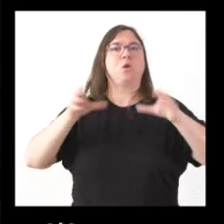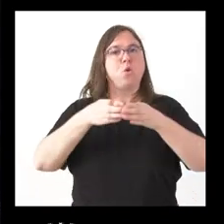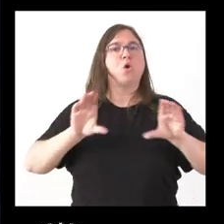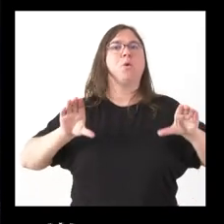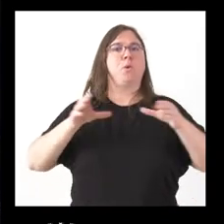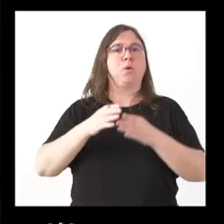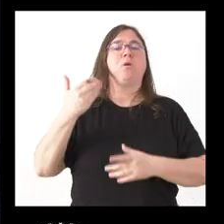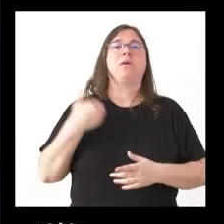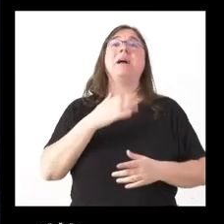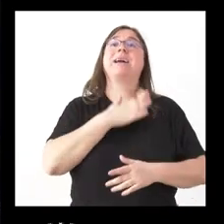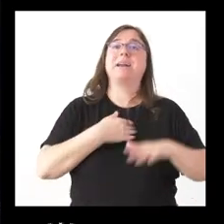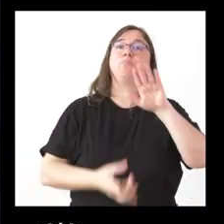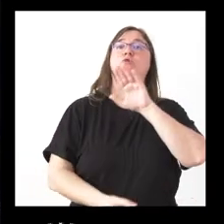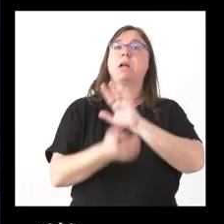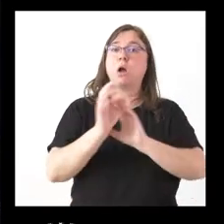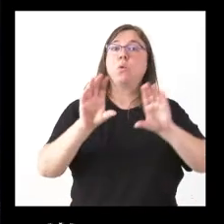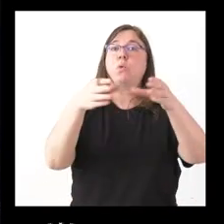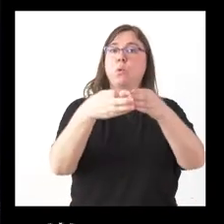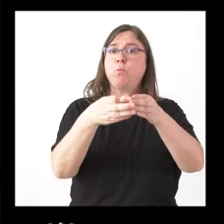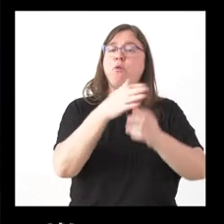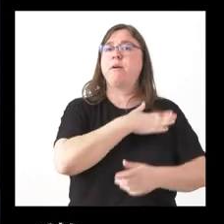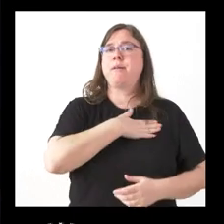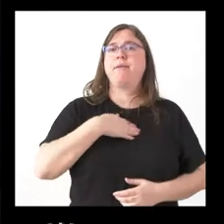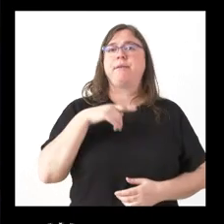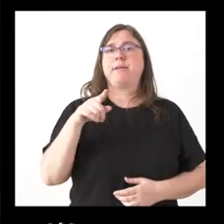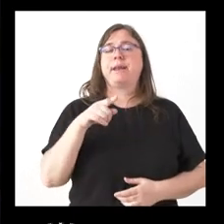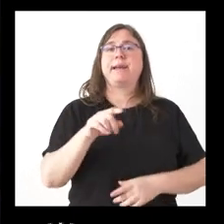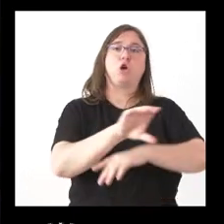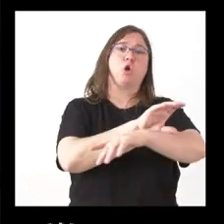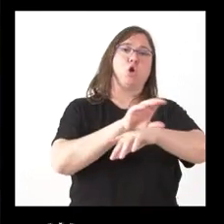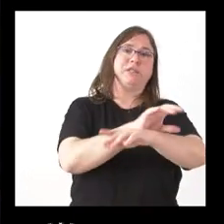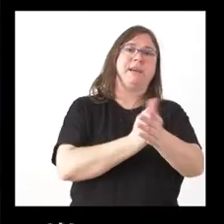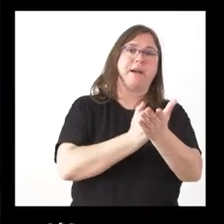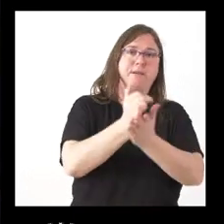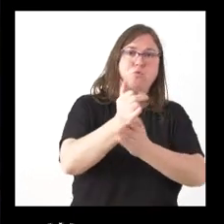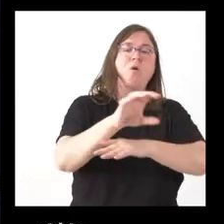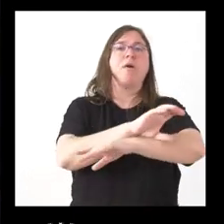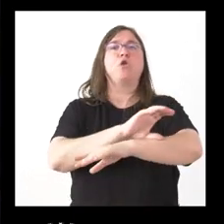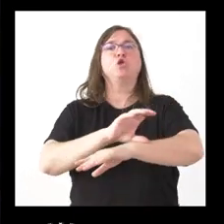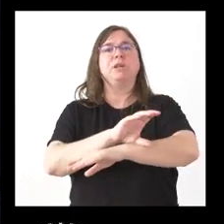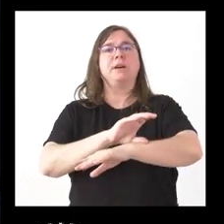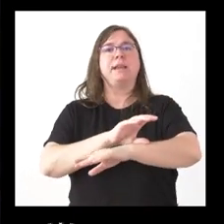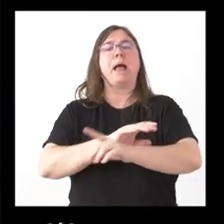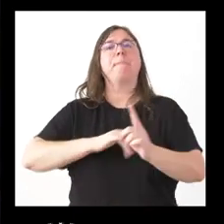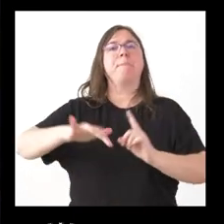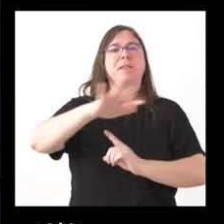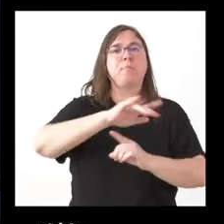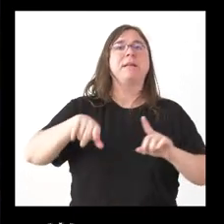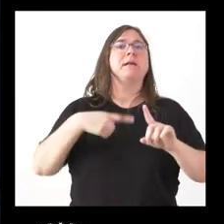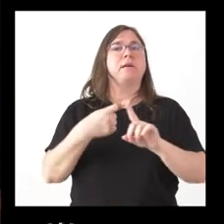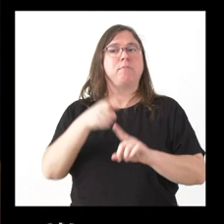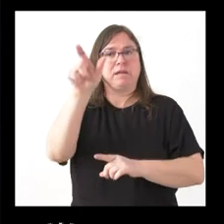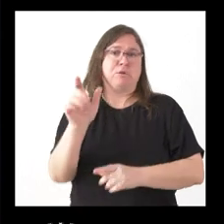dispuestos a que se cree ese grupo que nos plantean entre la consejería de agricultura la consejería de medio ambiente y los propios